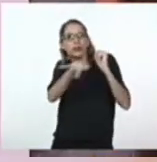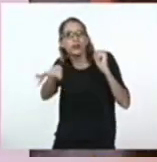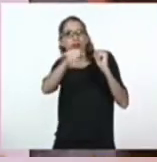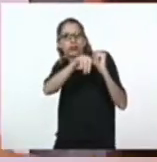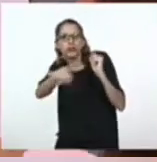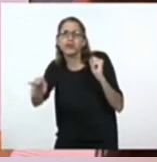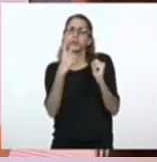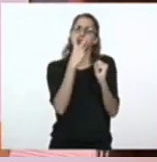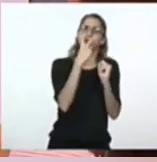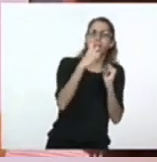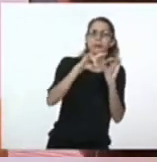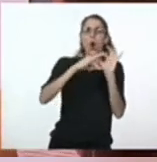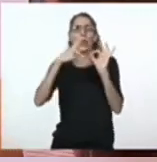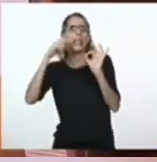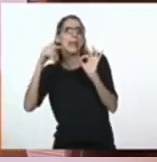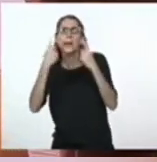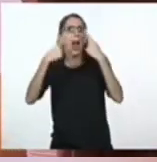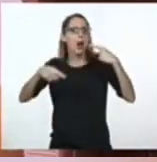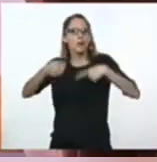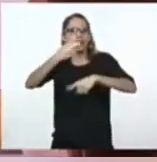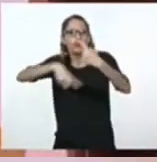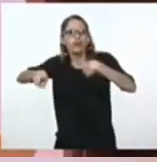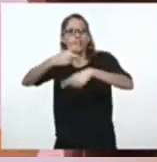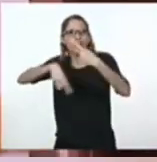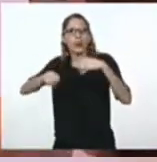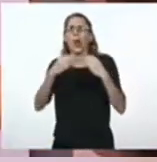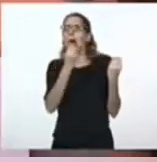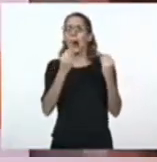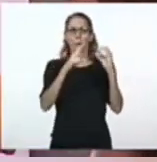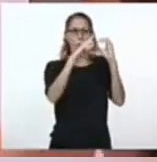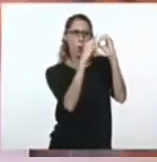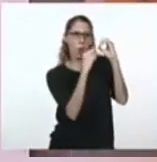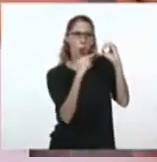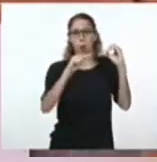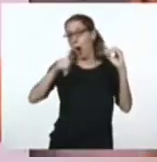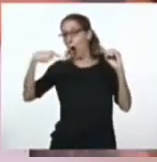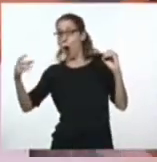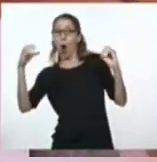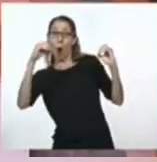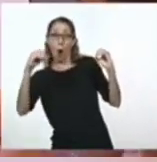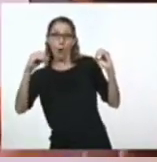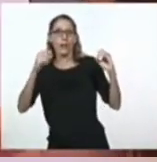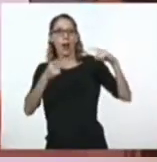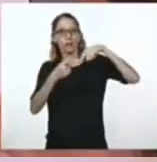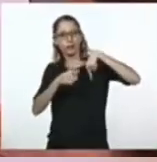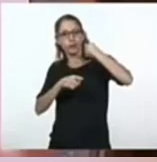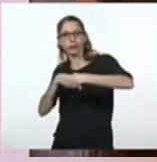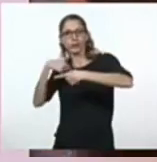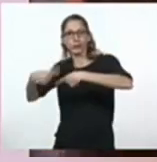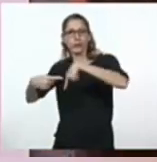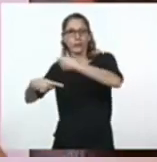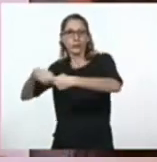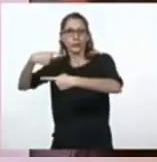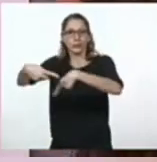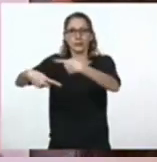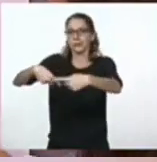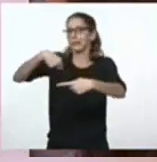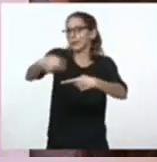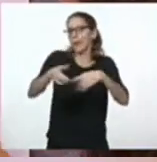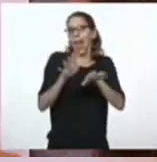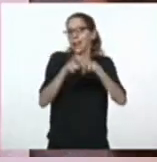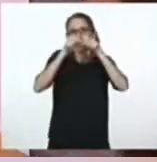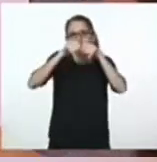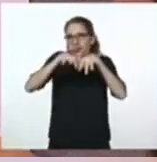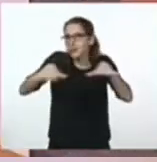eléctricas y químicas, que van a transferirse de una neurona a otra, y de esa a otra, y de esa a otra, por